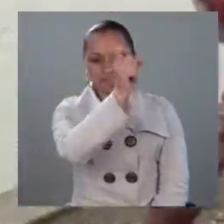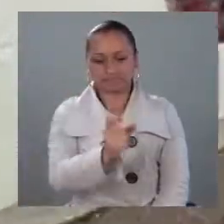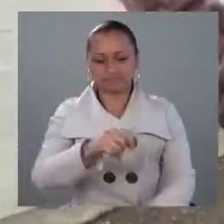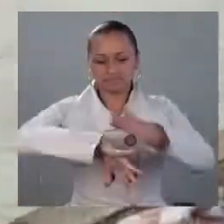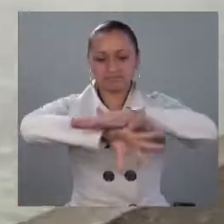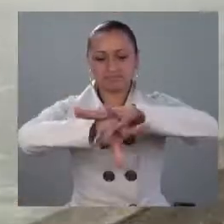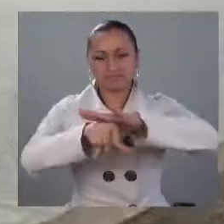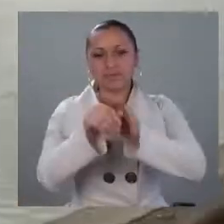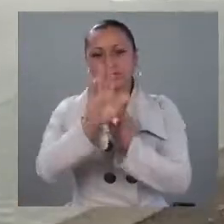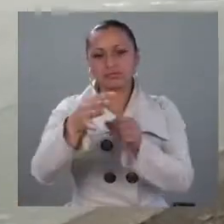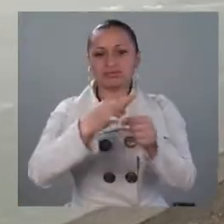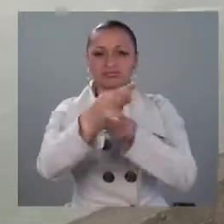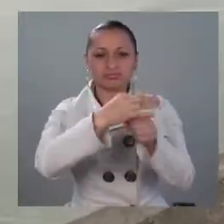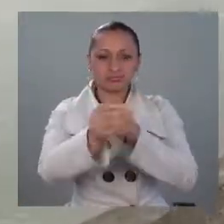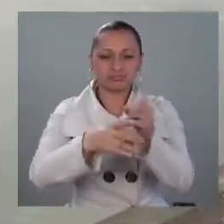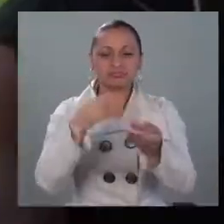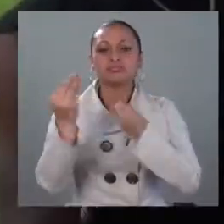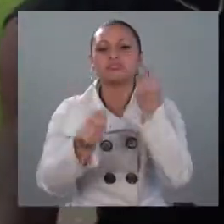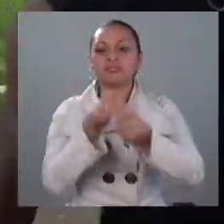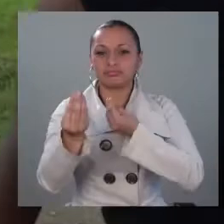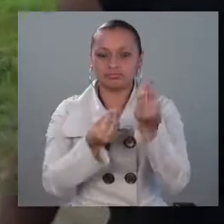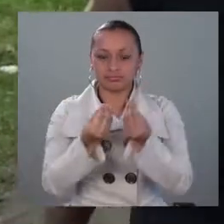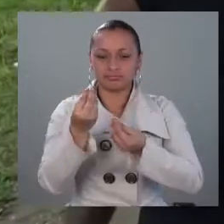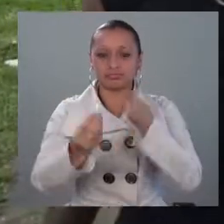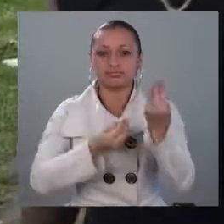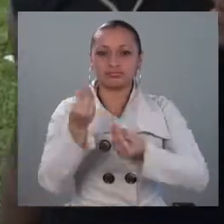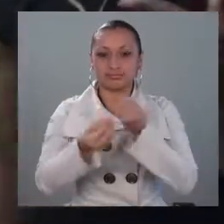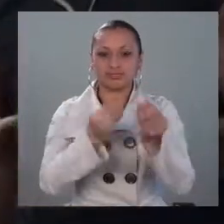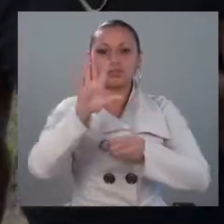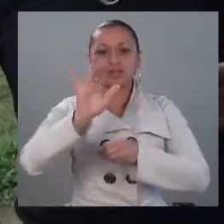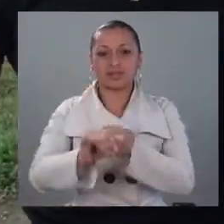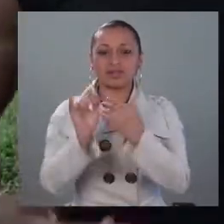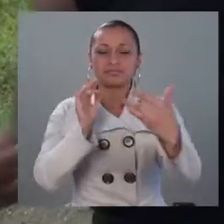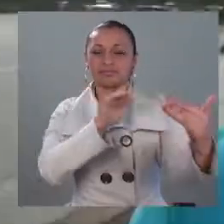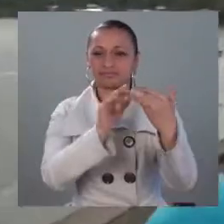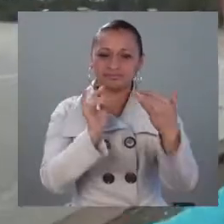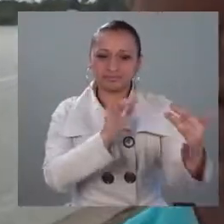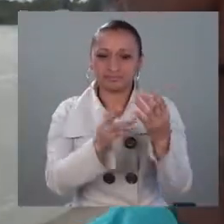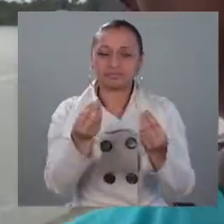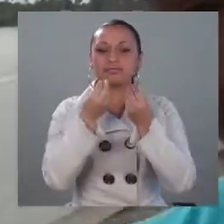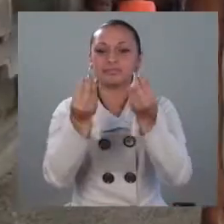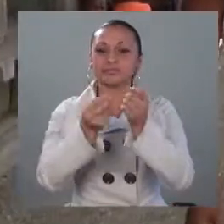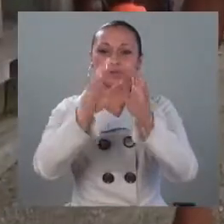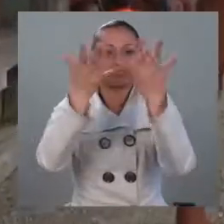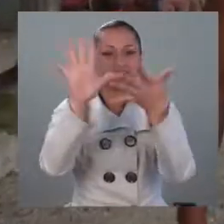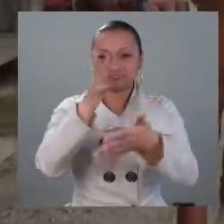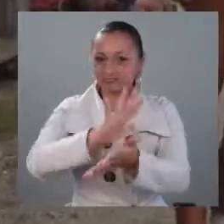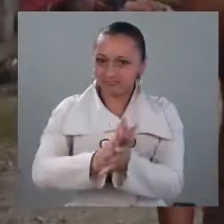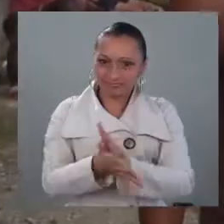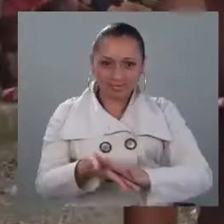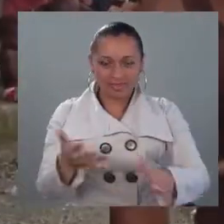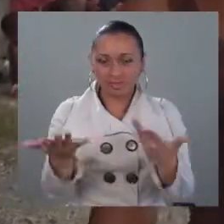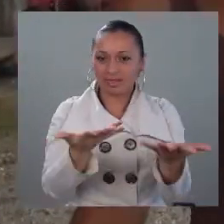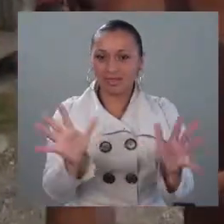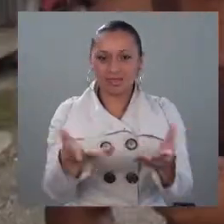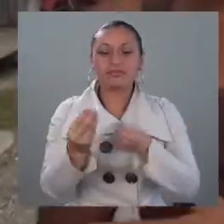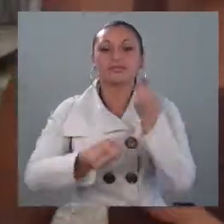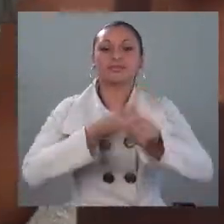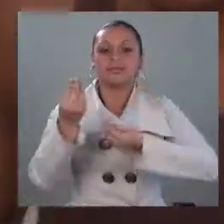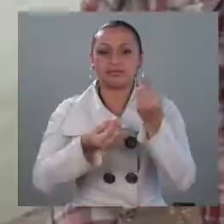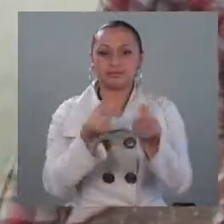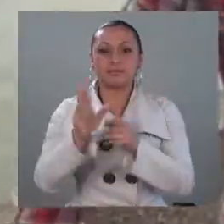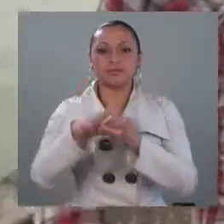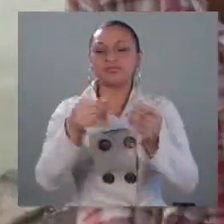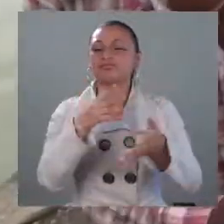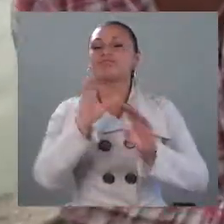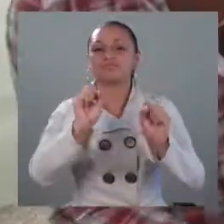Los políticos corruptos con el pueblo han terminado hoy. ¿Qué vamos a hacer? ¿Qué vamos a hacer? ¿Cómo? En esta maldita guerra que no tiene padecer. ¿Qué vamos a